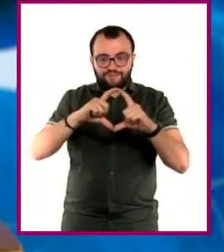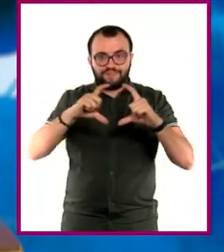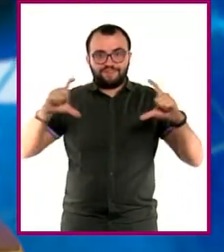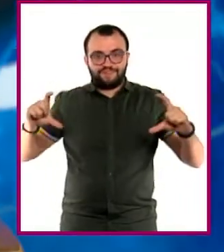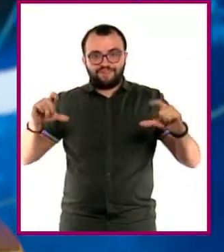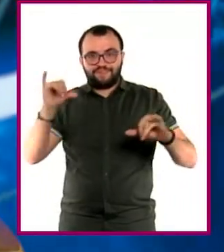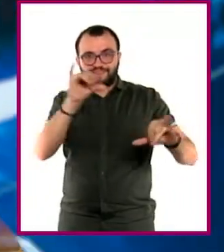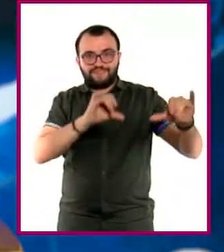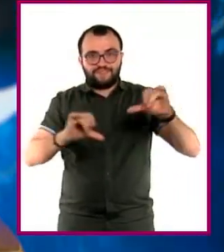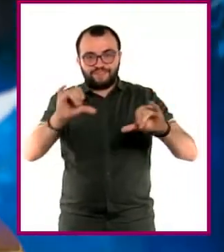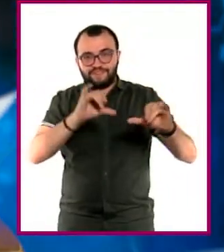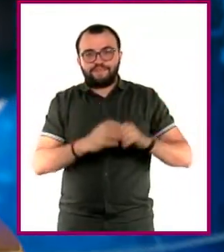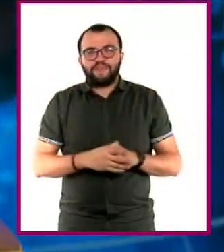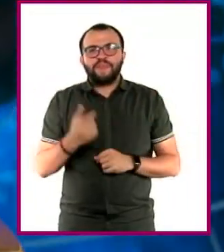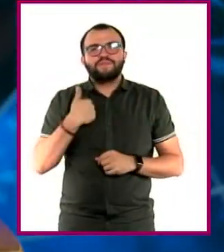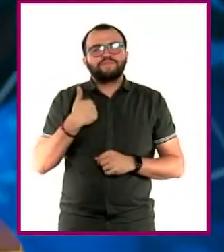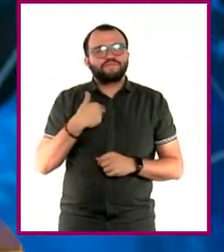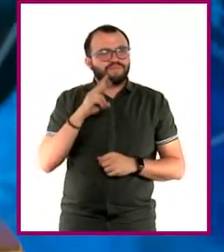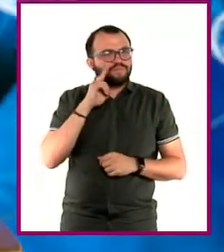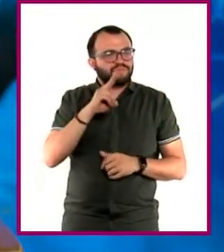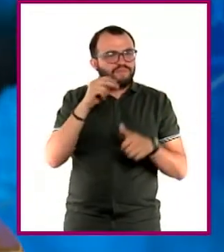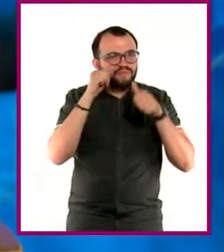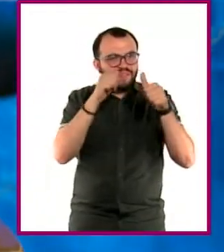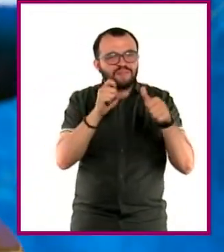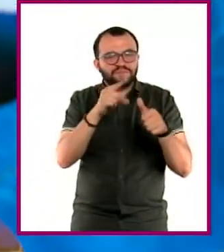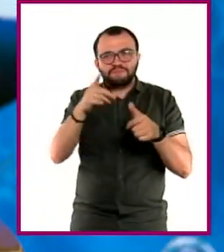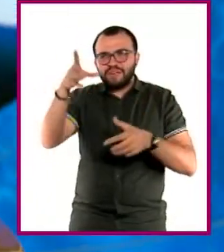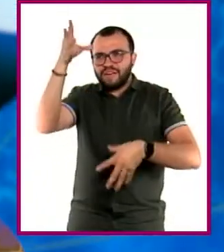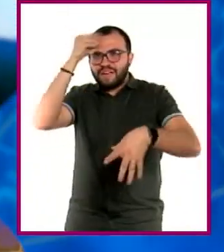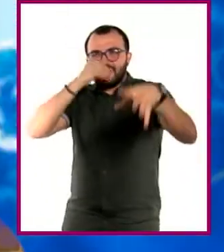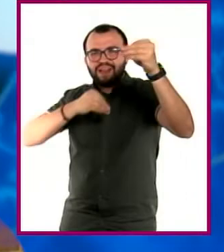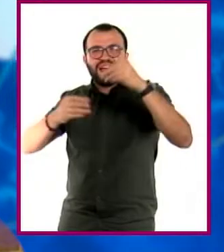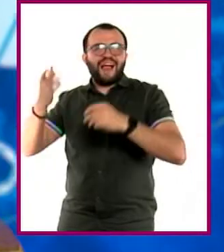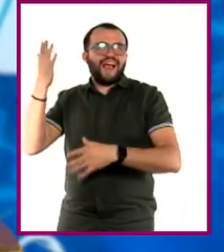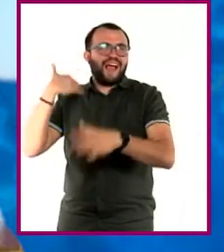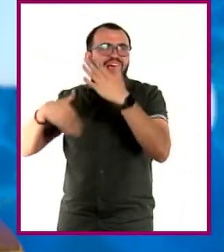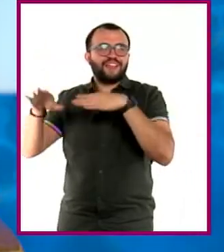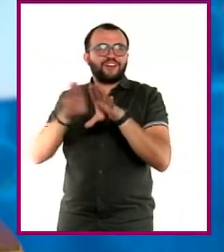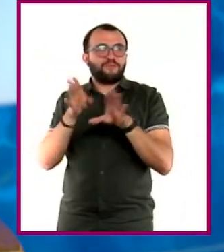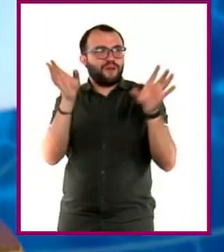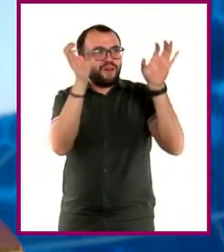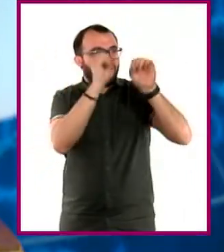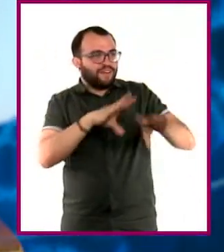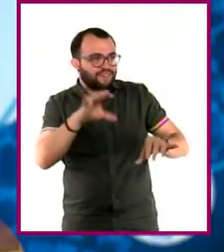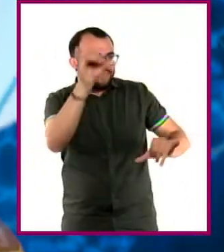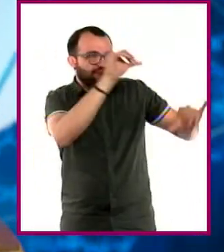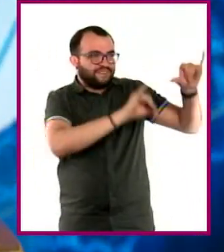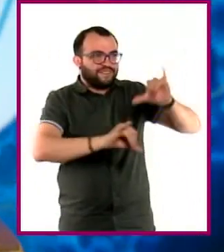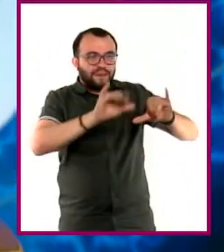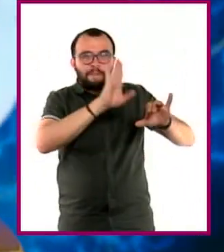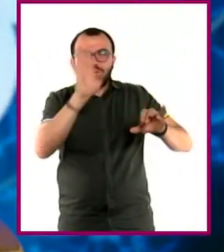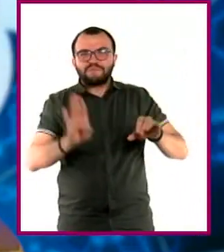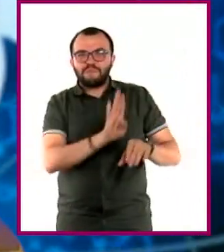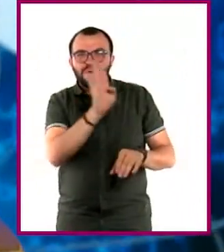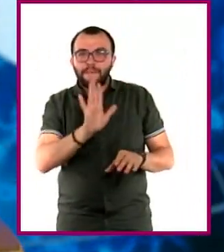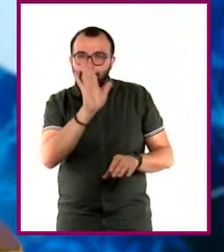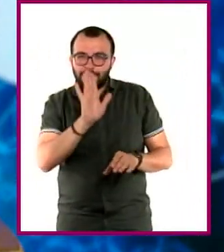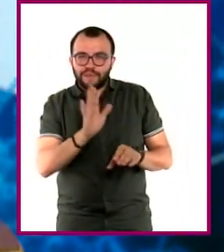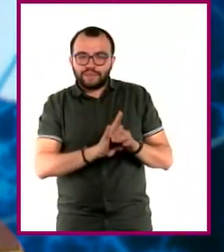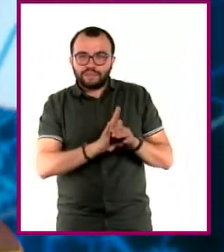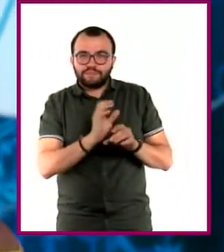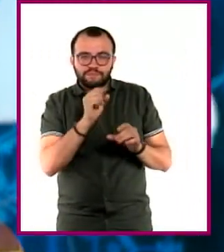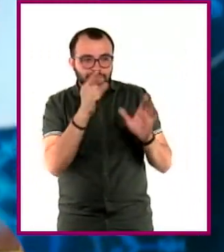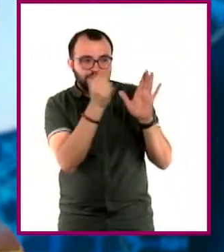químicos. Me llamó la atención cómo una práctica que inició en la alquimia, la de ordenar los elementos e identificarlos con